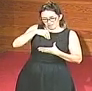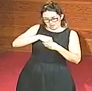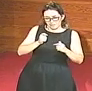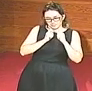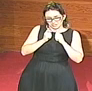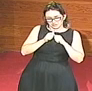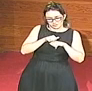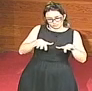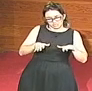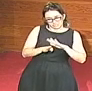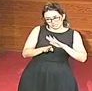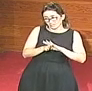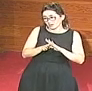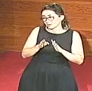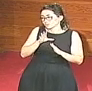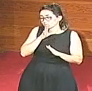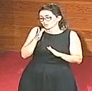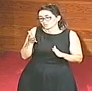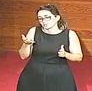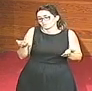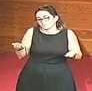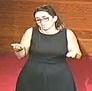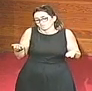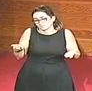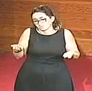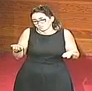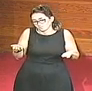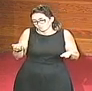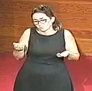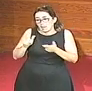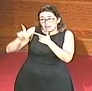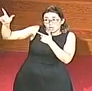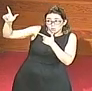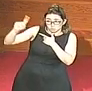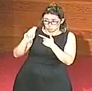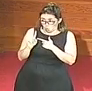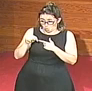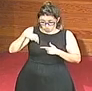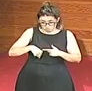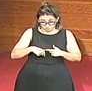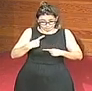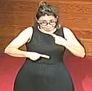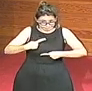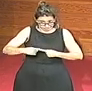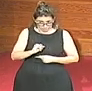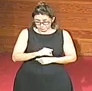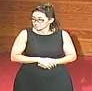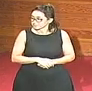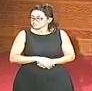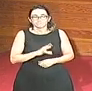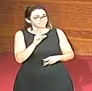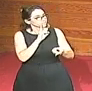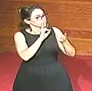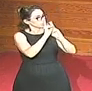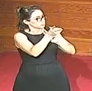menos, ¿eh? O sea que no hay que ir muchas veces muy lejos, porque aquí está ocurriendo un día sí y otro también. Pues te voy a contestar y te voy